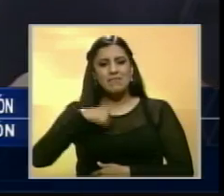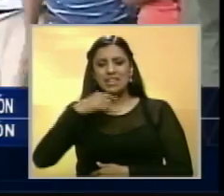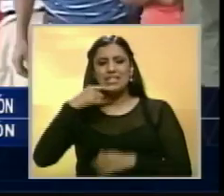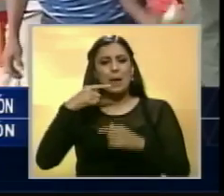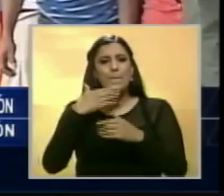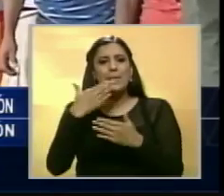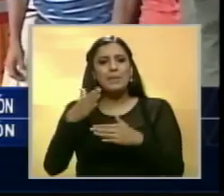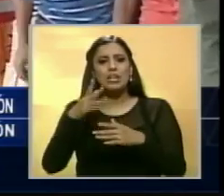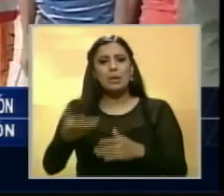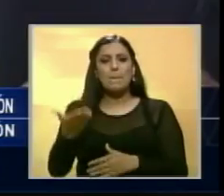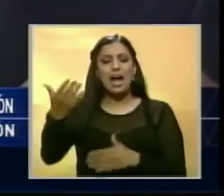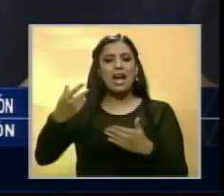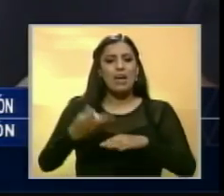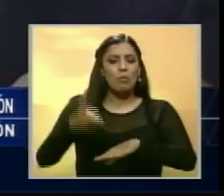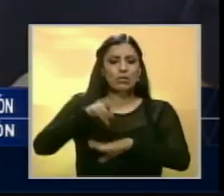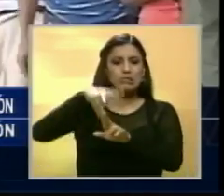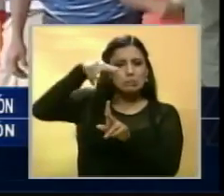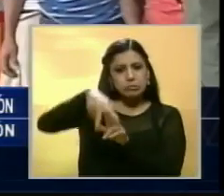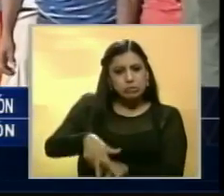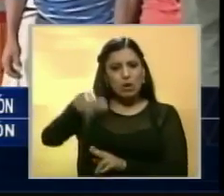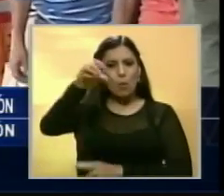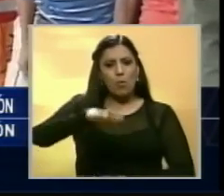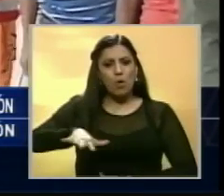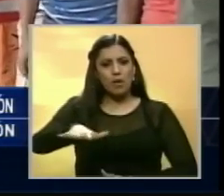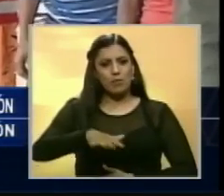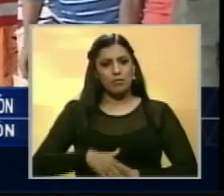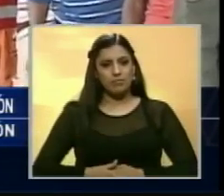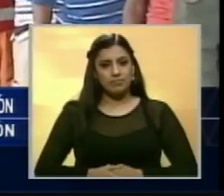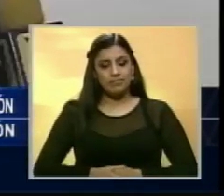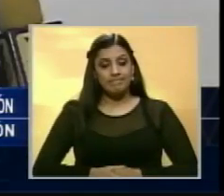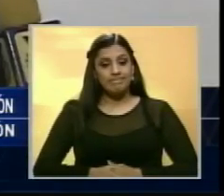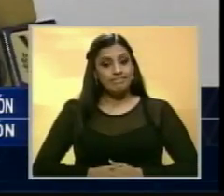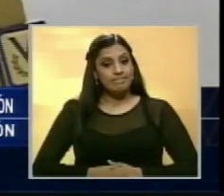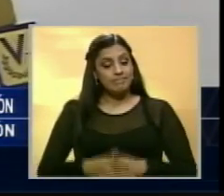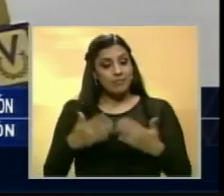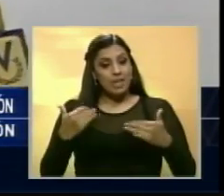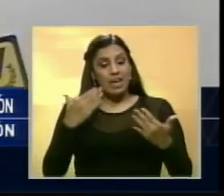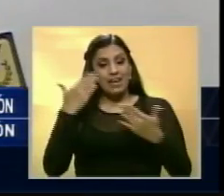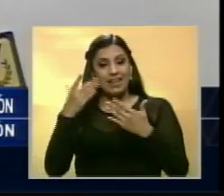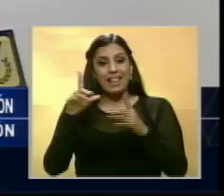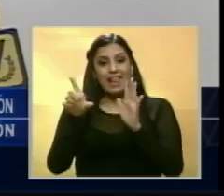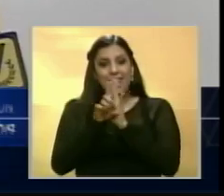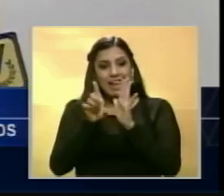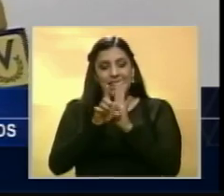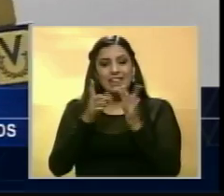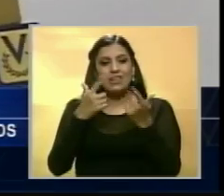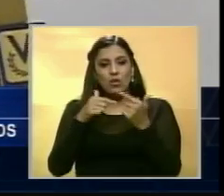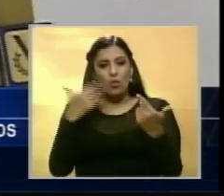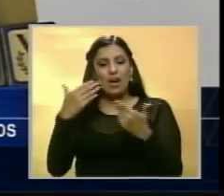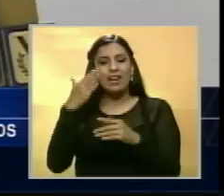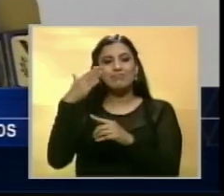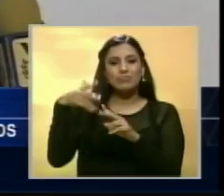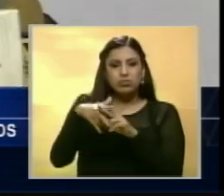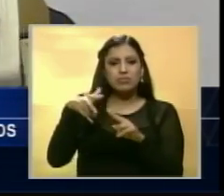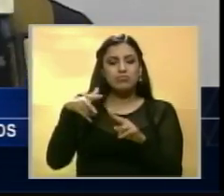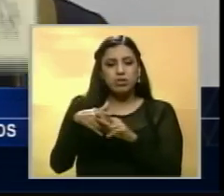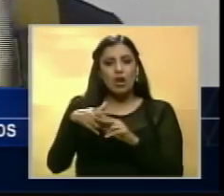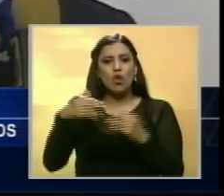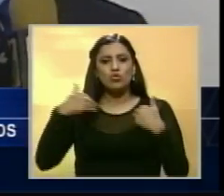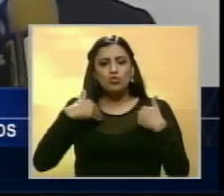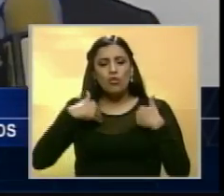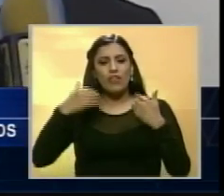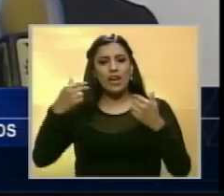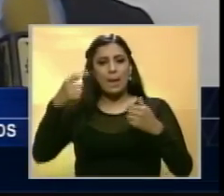un permiso para aumentar la represión contra el pueblo. El estado de excepción limita y condena los tratos